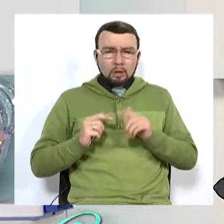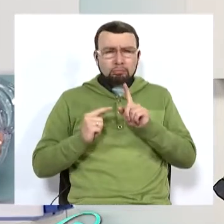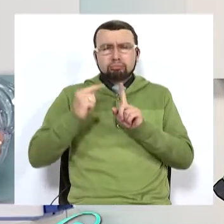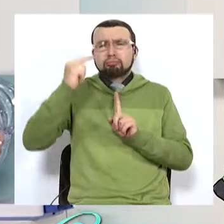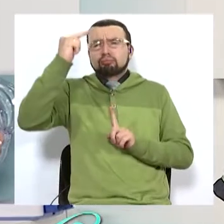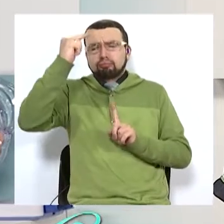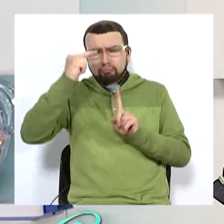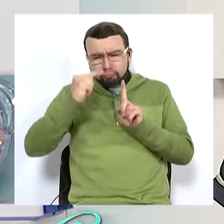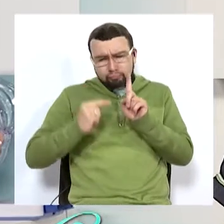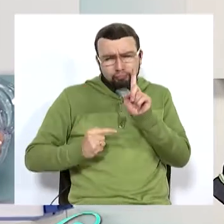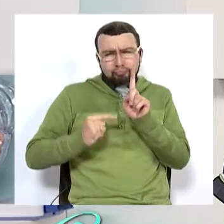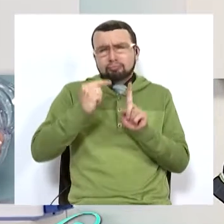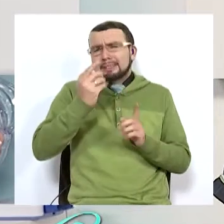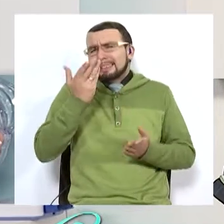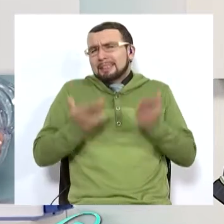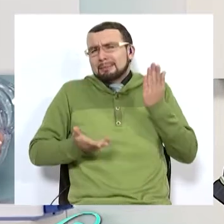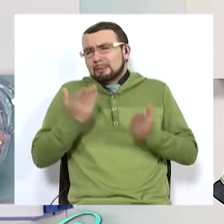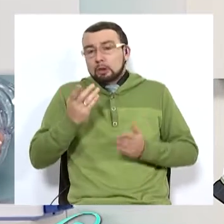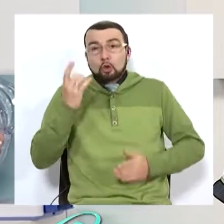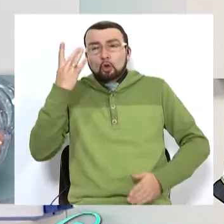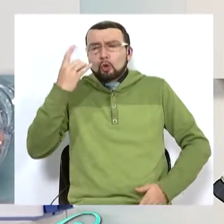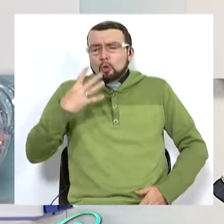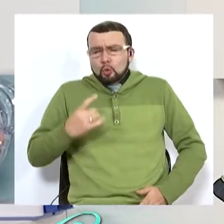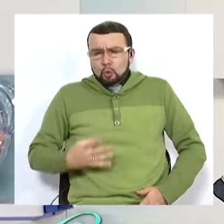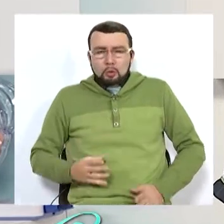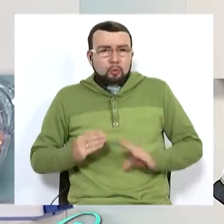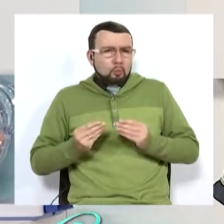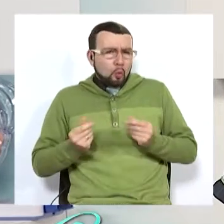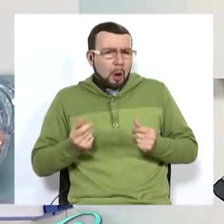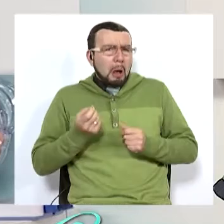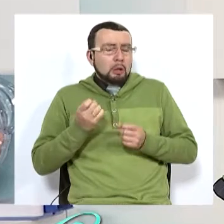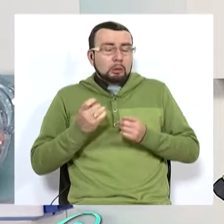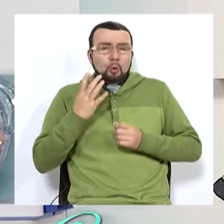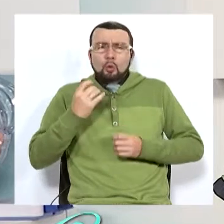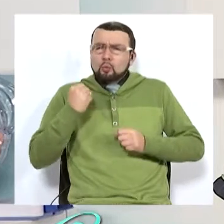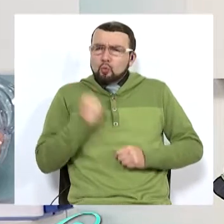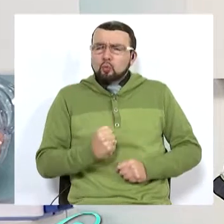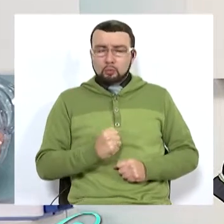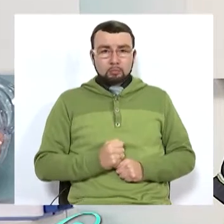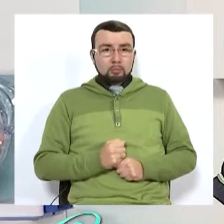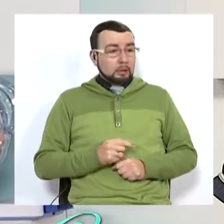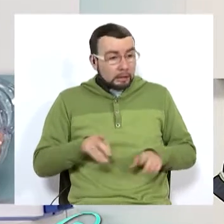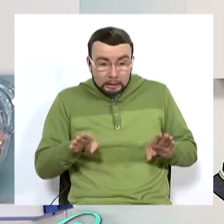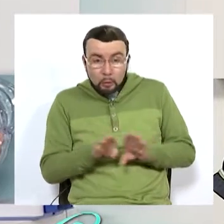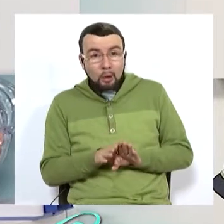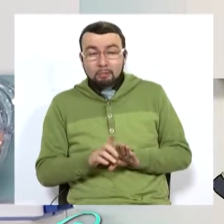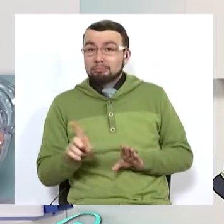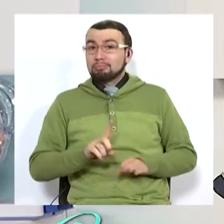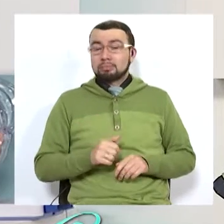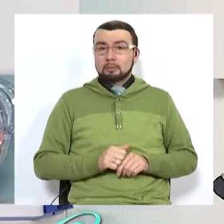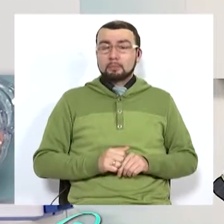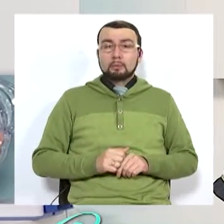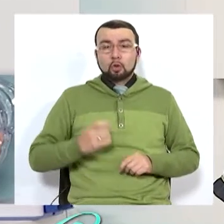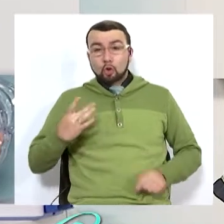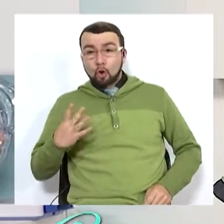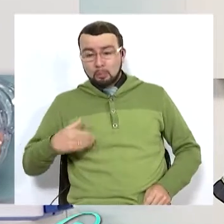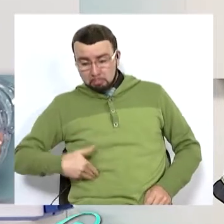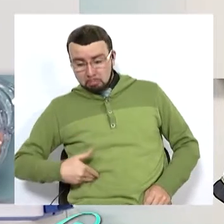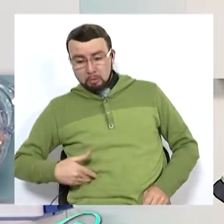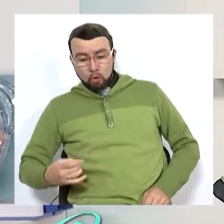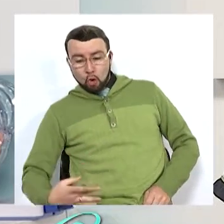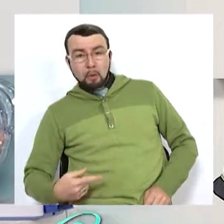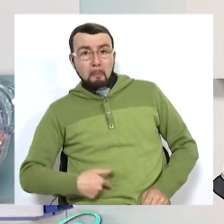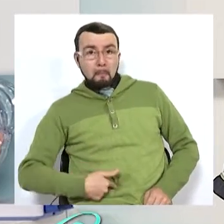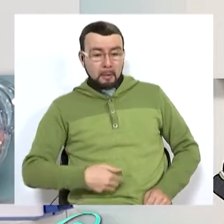dolor. Todos los dolores no tienen las mismas características. Y los dolores se originan en sitios diferentes y puedes